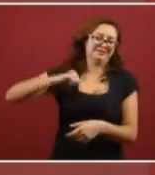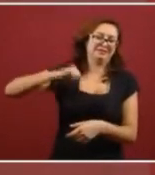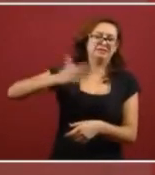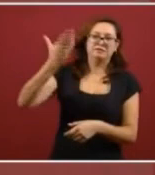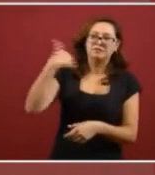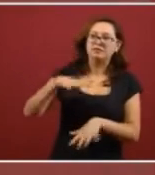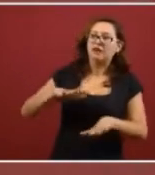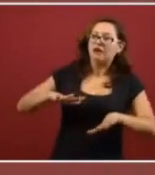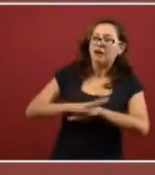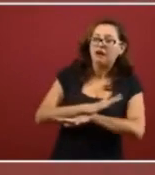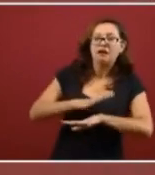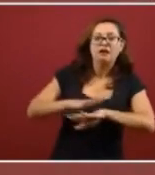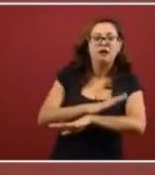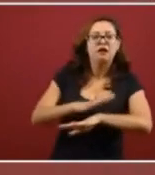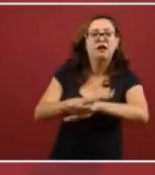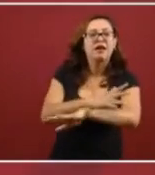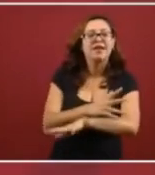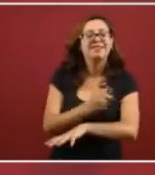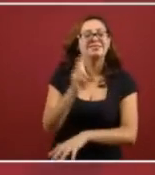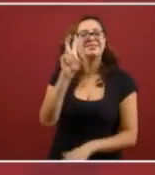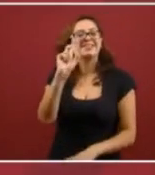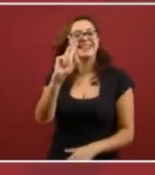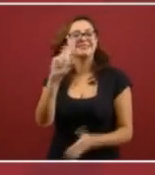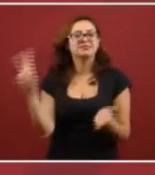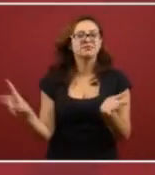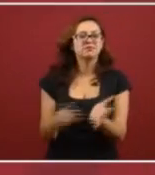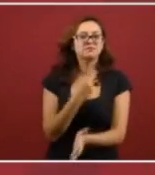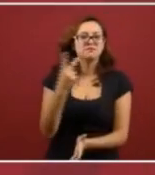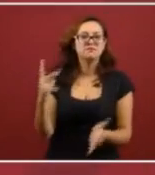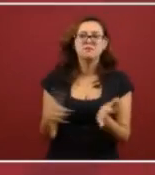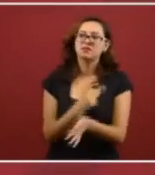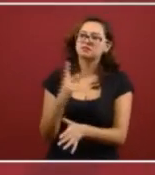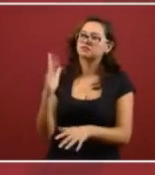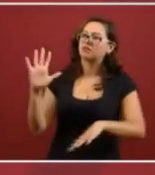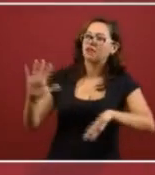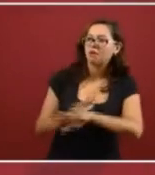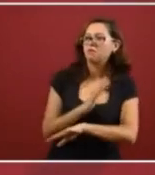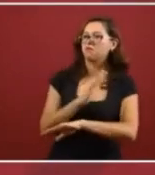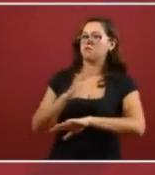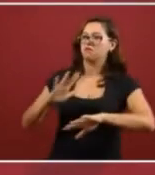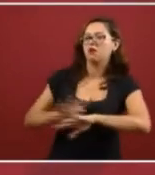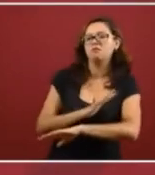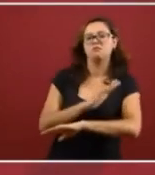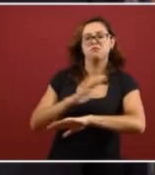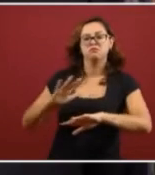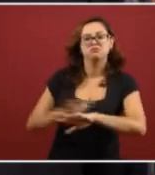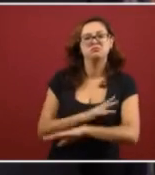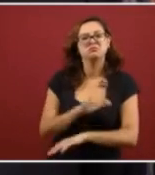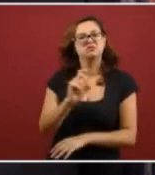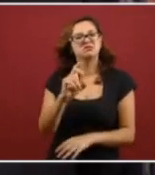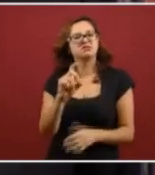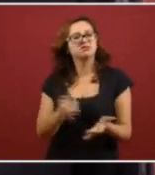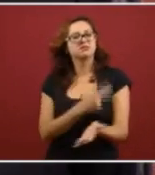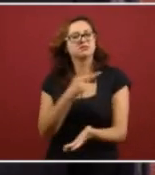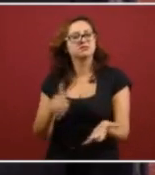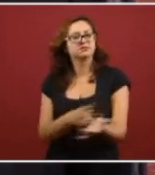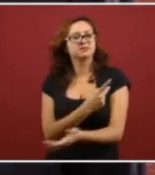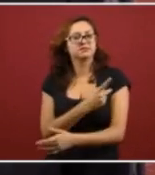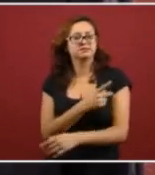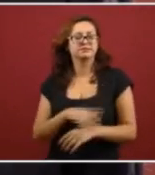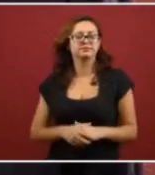Hacienda. Cambió 30 veces. He changed 30 times de Secretaría de Hacienda. The Secretary of Hacienda.